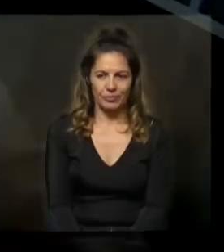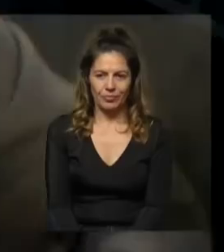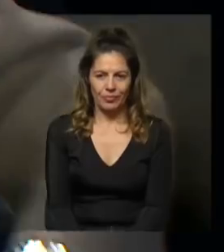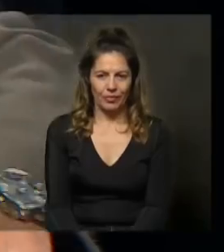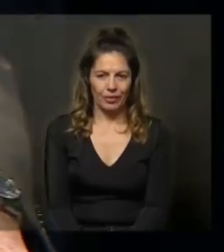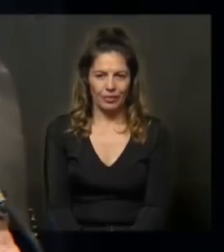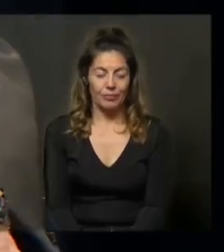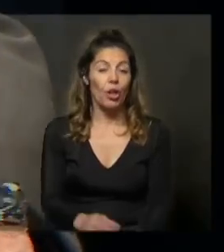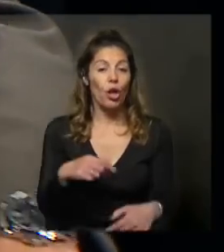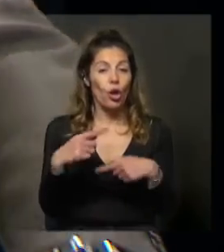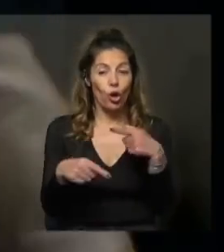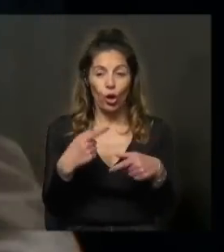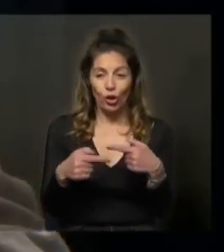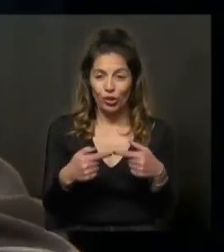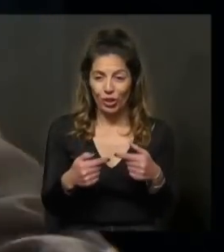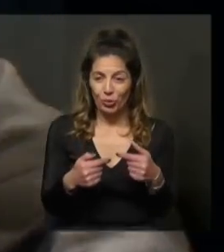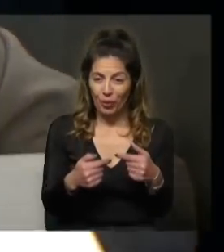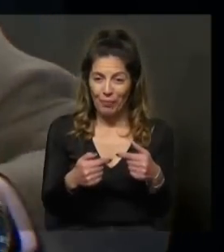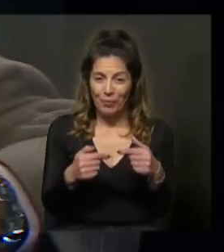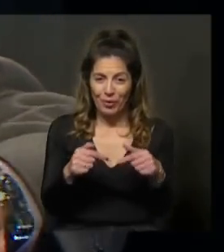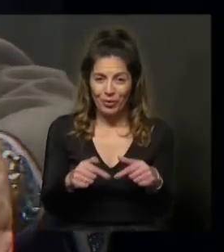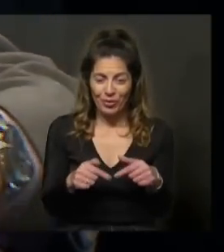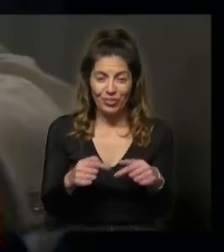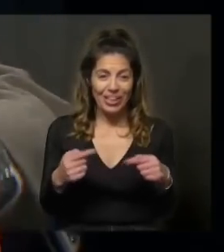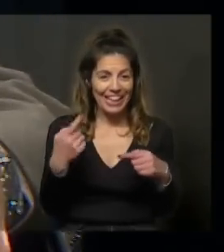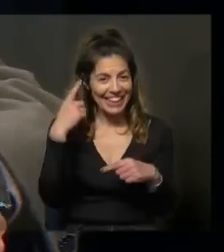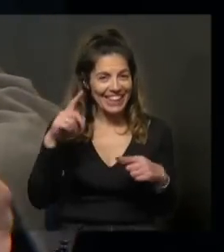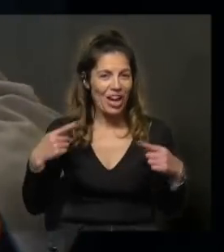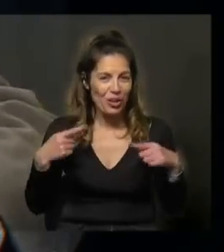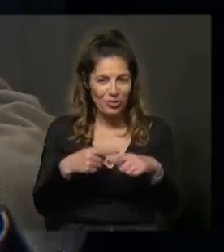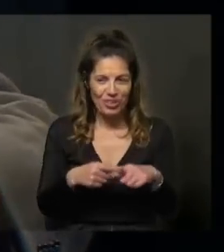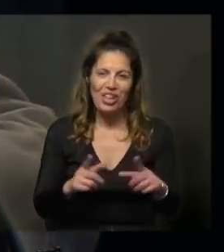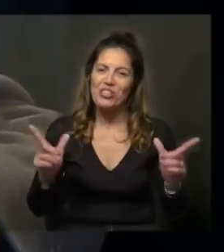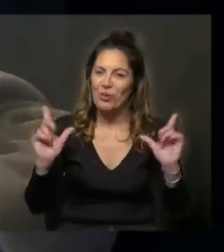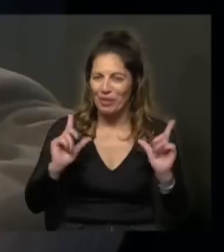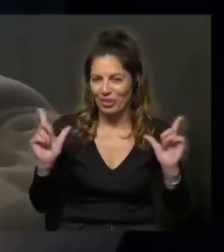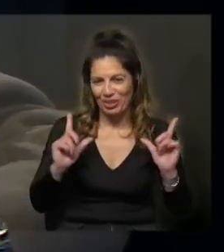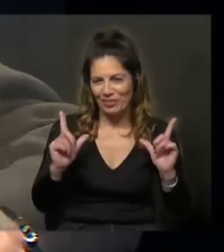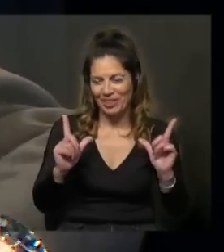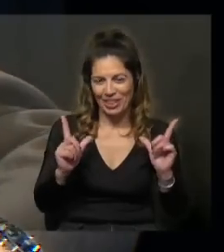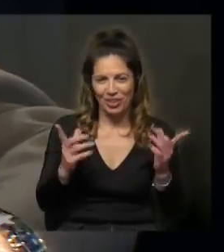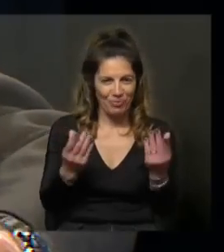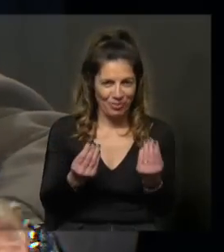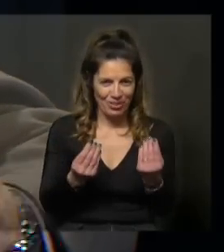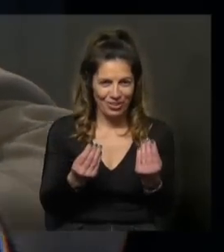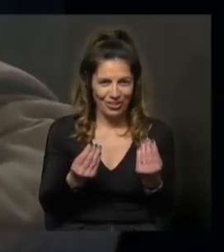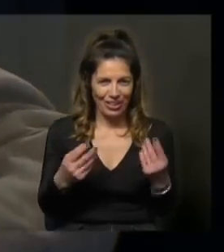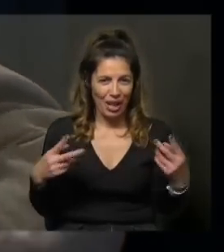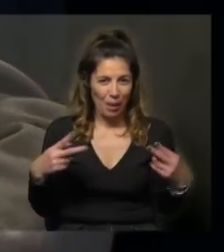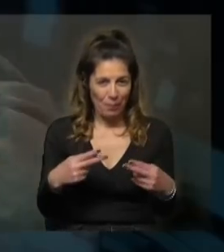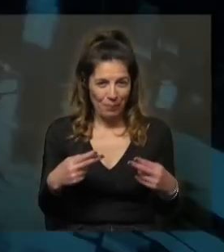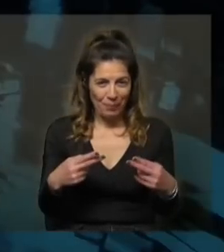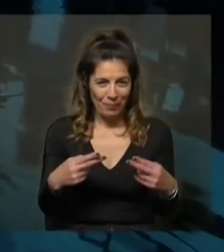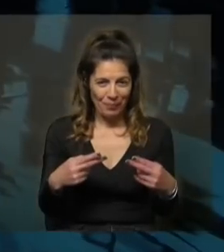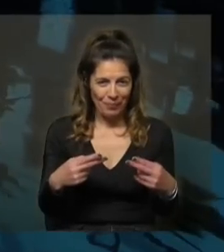seguimos seguimos adelante en ideas cruzadas Yo me estoy divirtiendo mucho pausa la grava la pausa la grabación